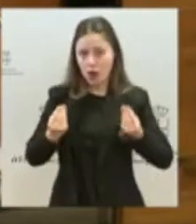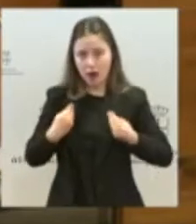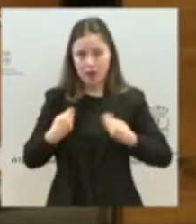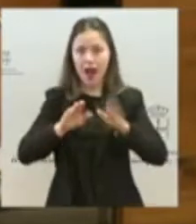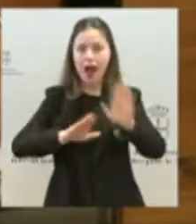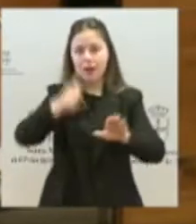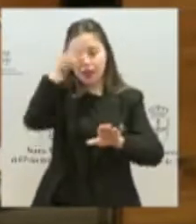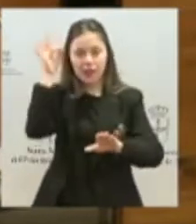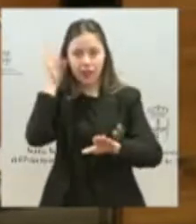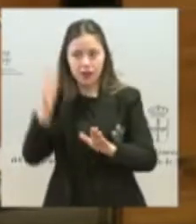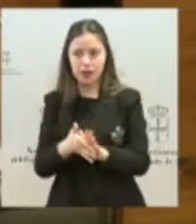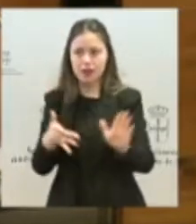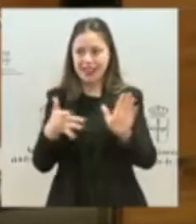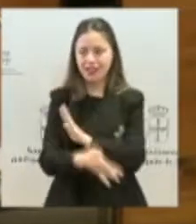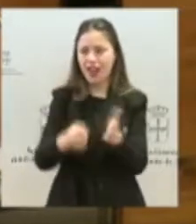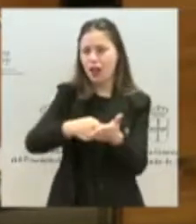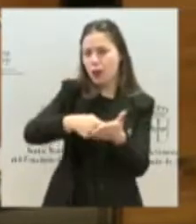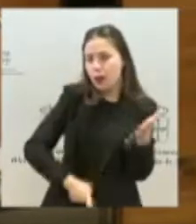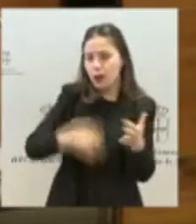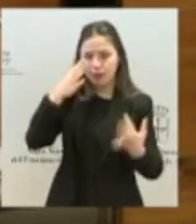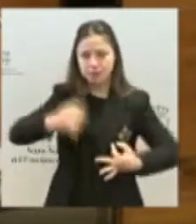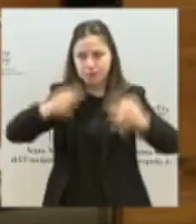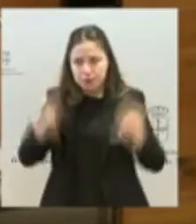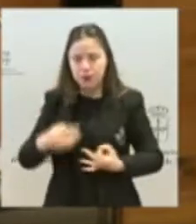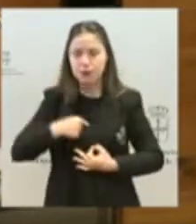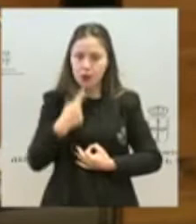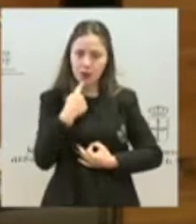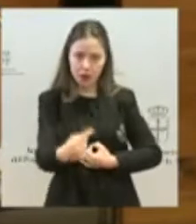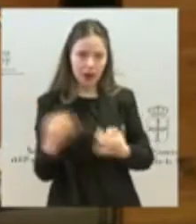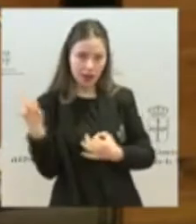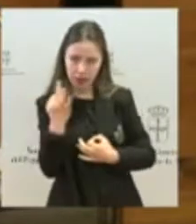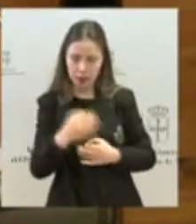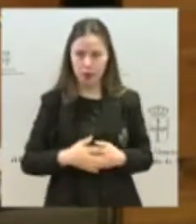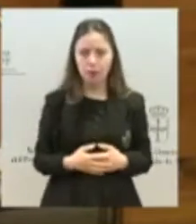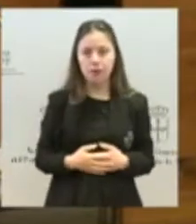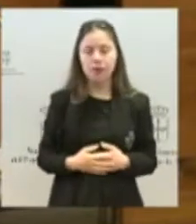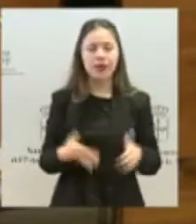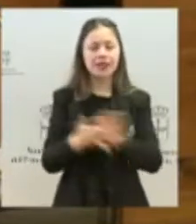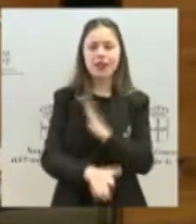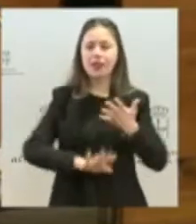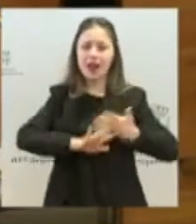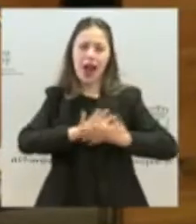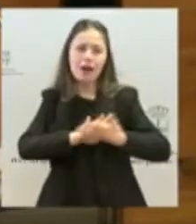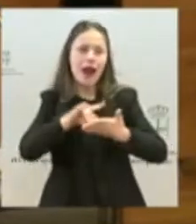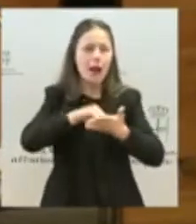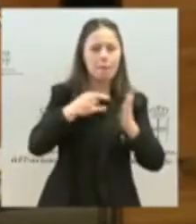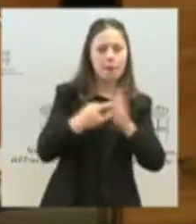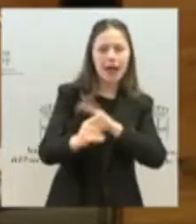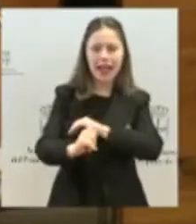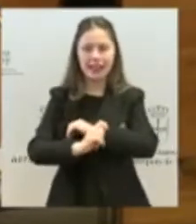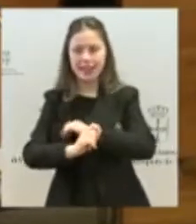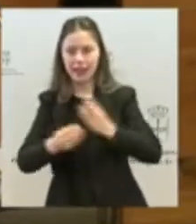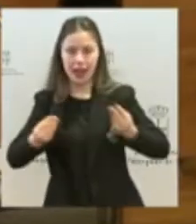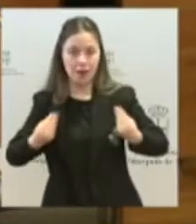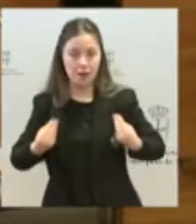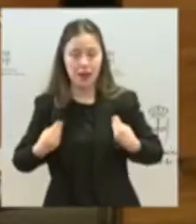de cierto se lo tengo que decir. No tiene sentido hablar de planes, ni estrategias de vivienda, ni fair housing, ni